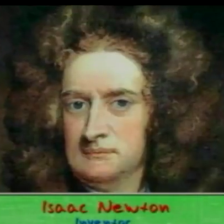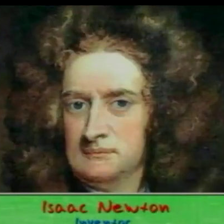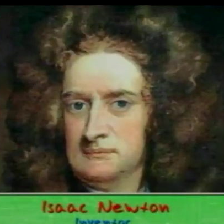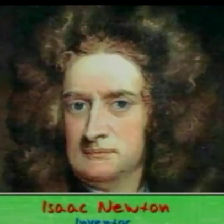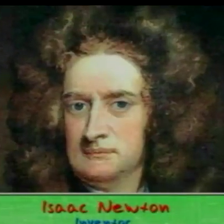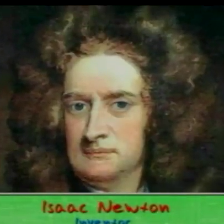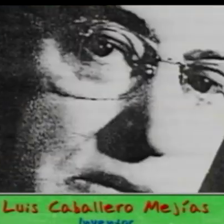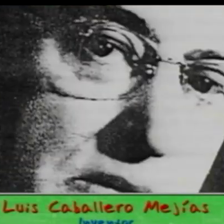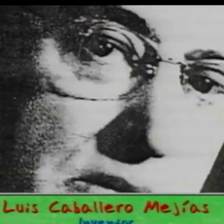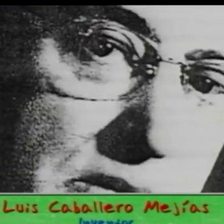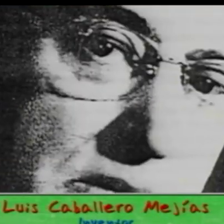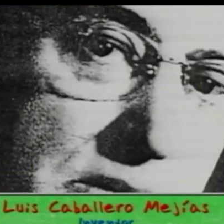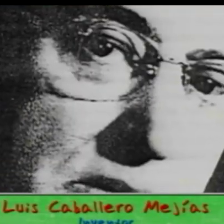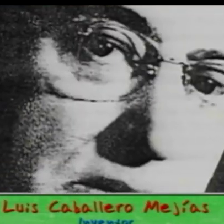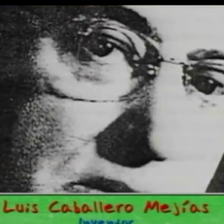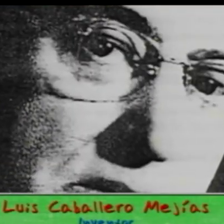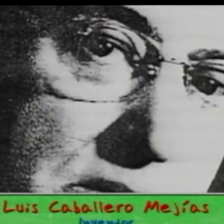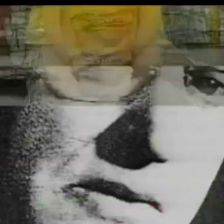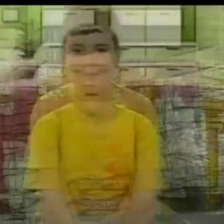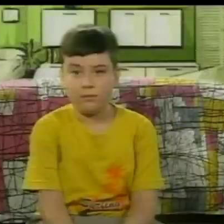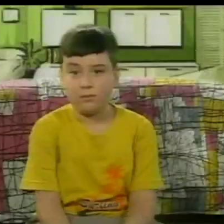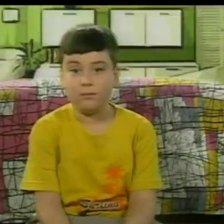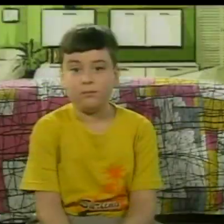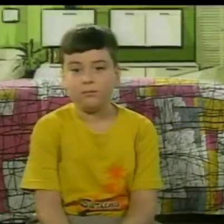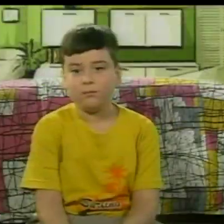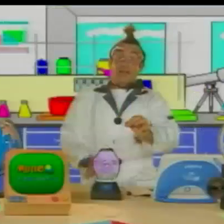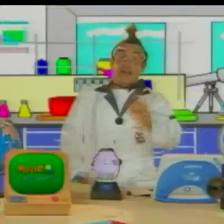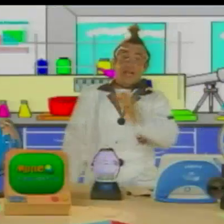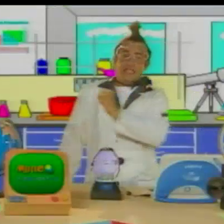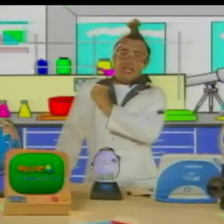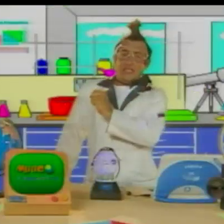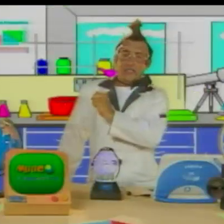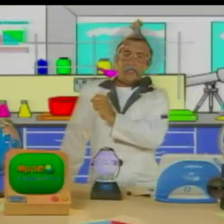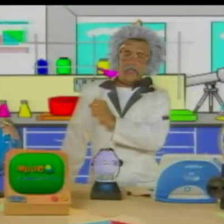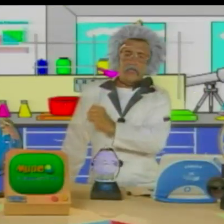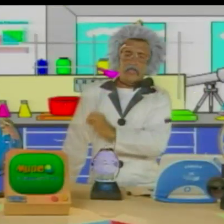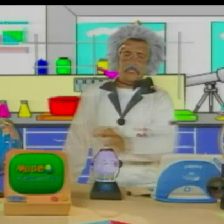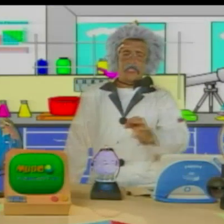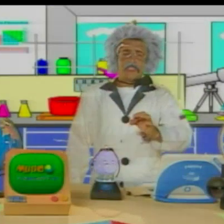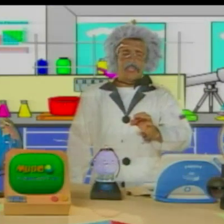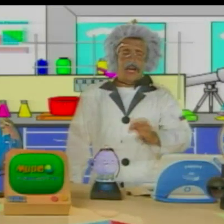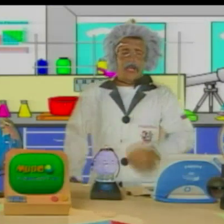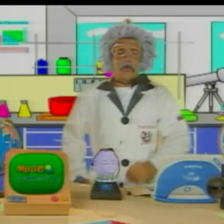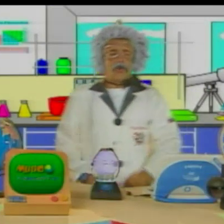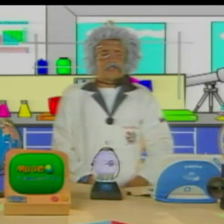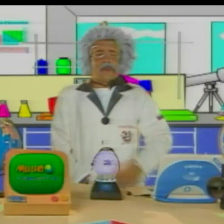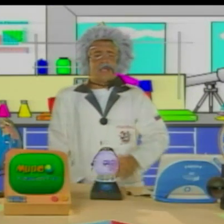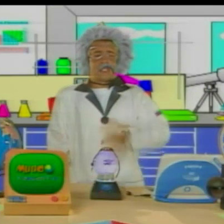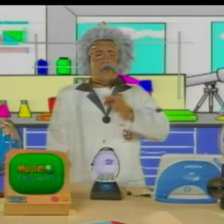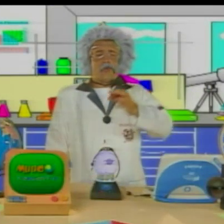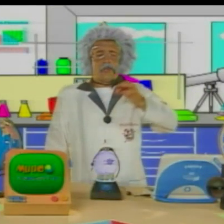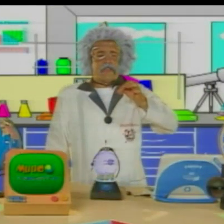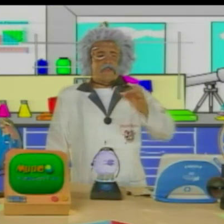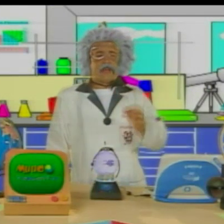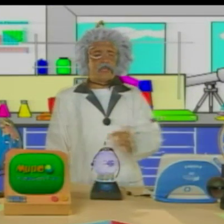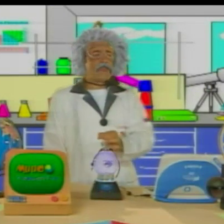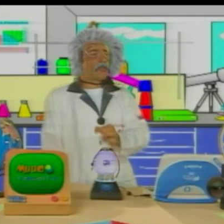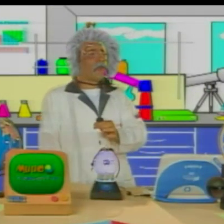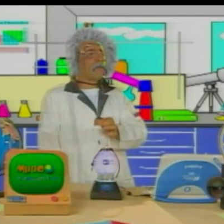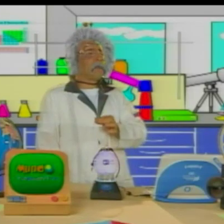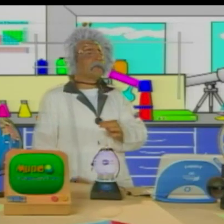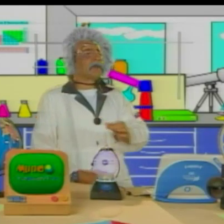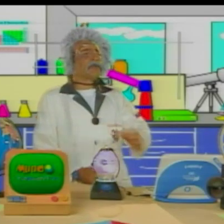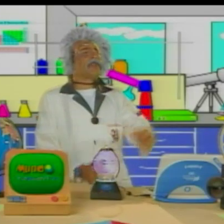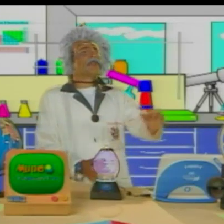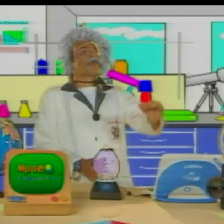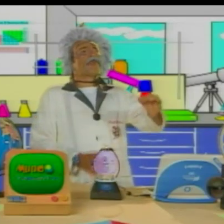para muchos el avance y el bienestar. Como decía Albert Einstein, la ciencia no es más que un refinamiento